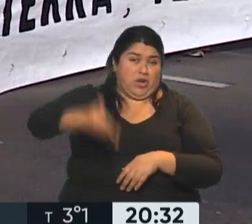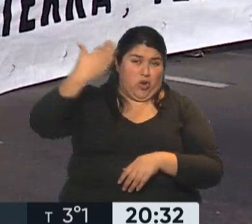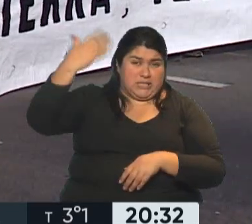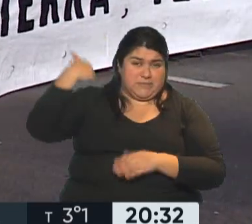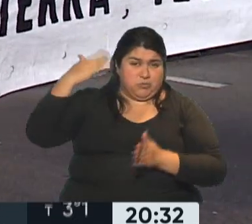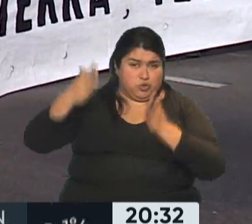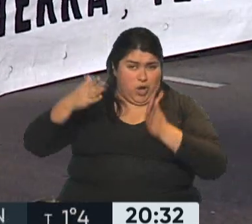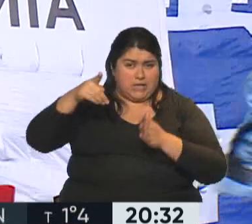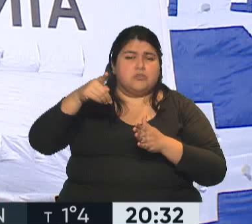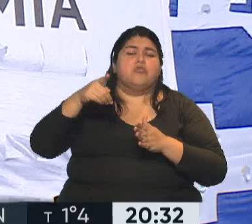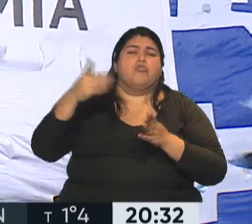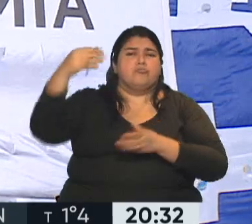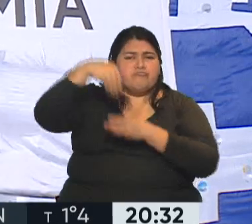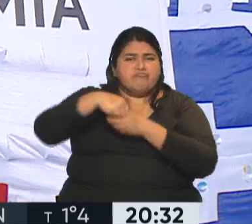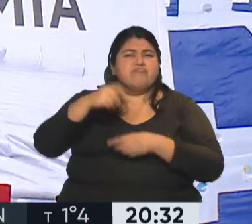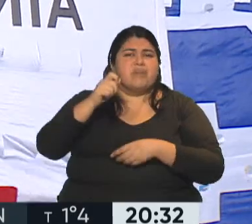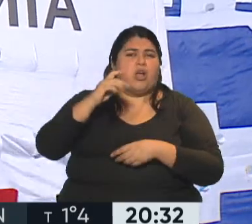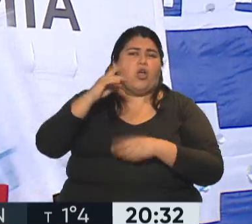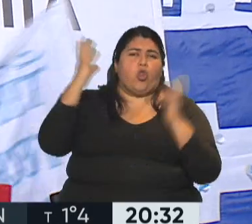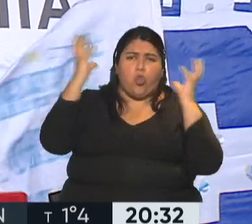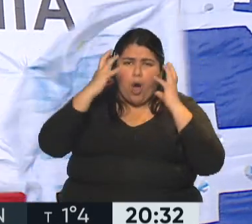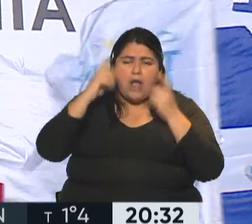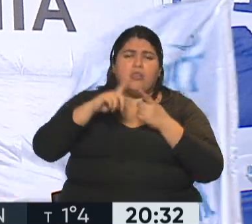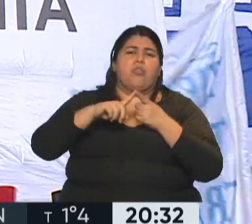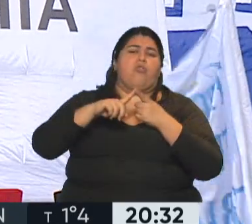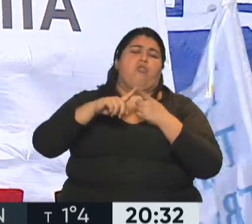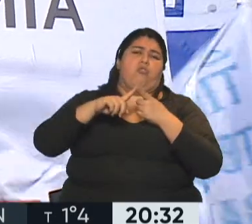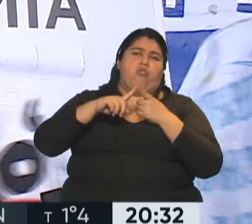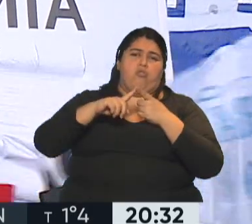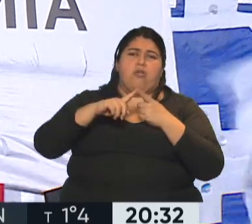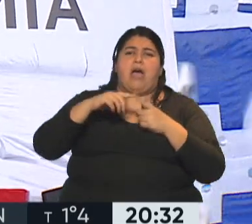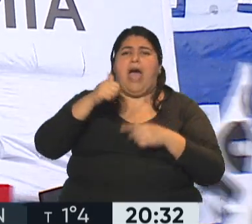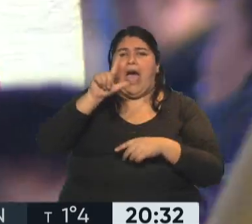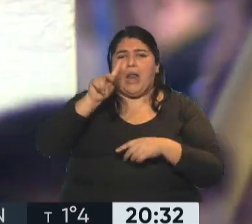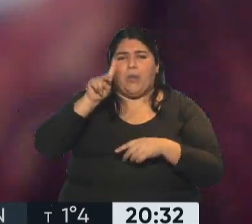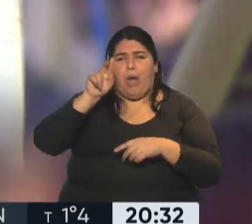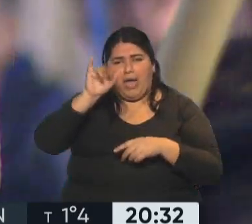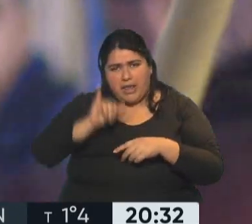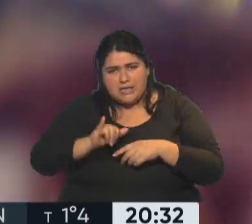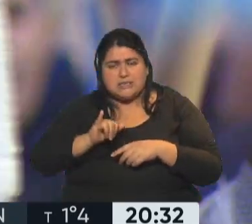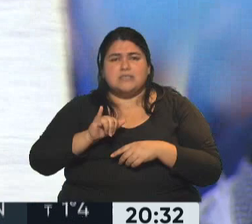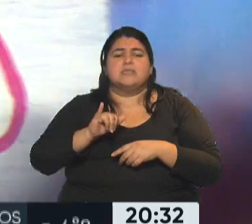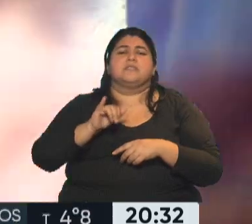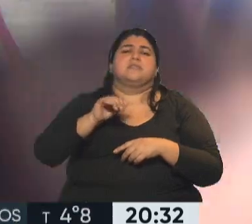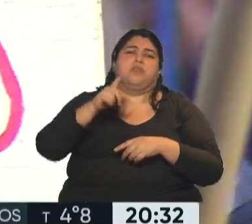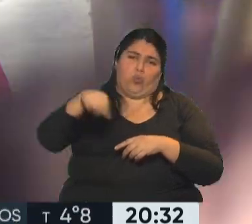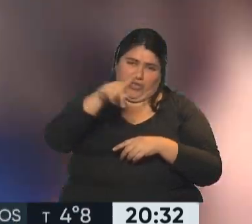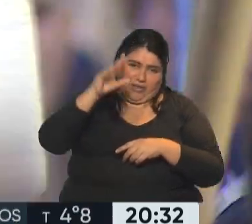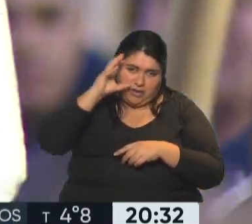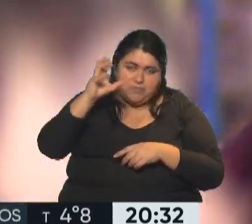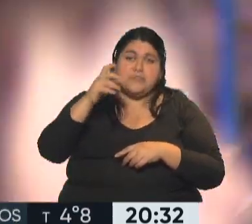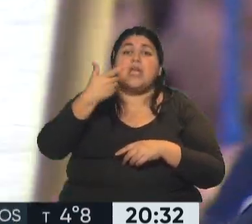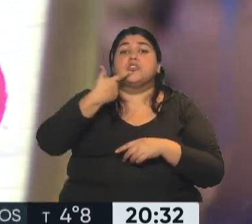años, integrado por Duhalde, Atanasov, Juan José Álvarez, ustedes recordarán,